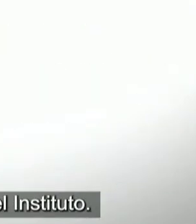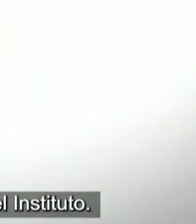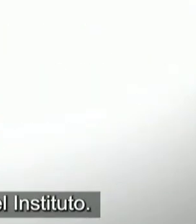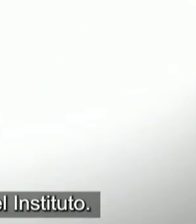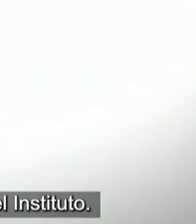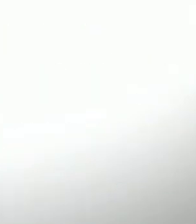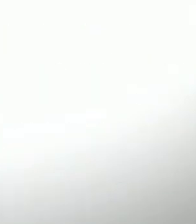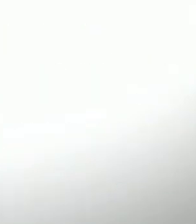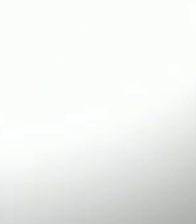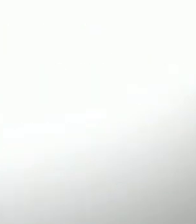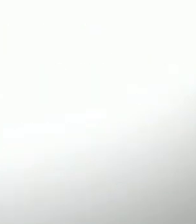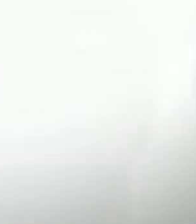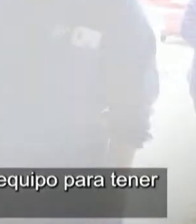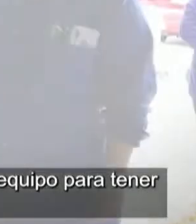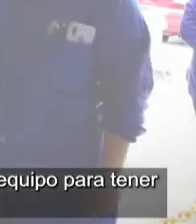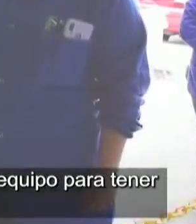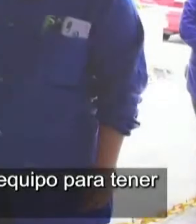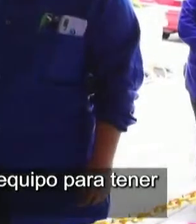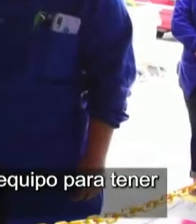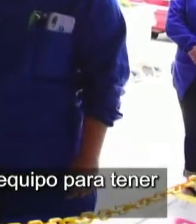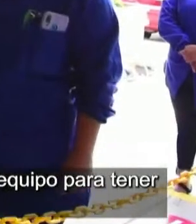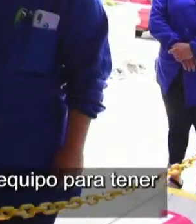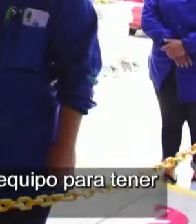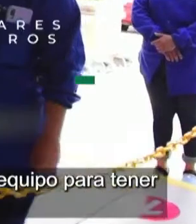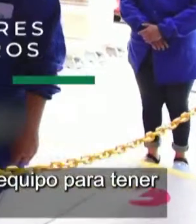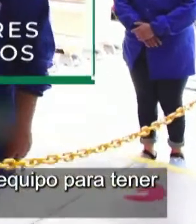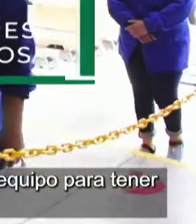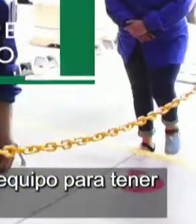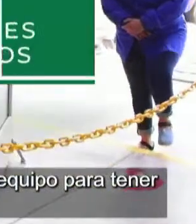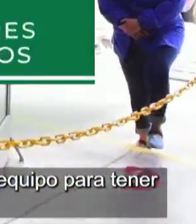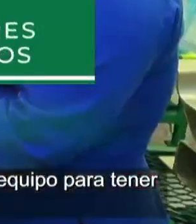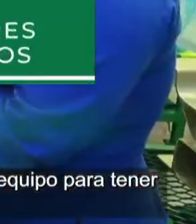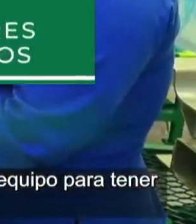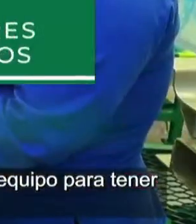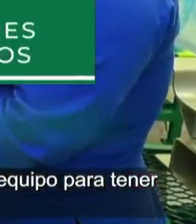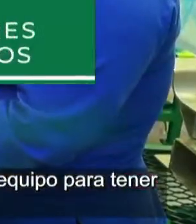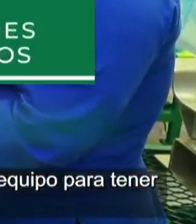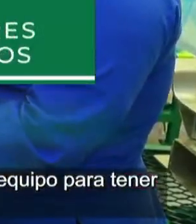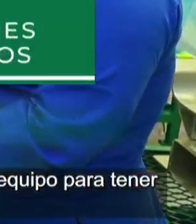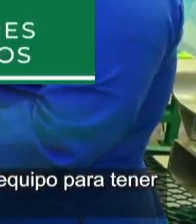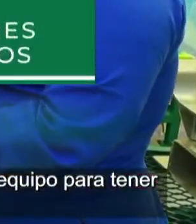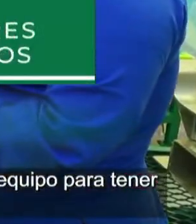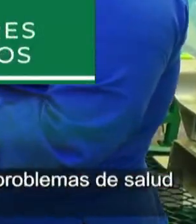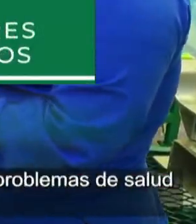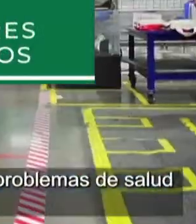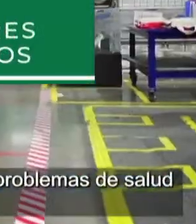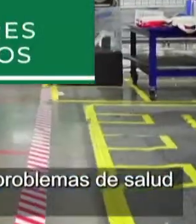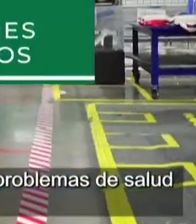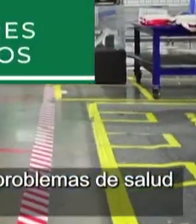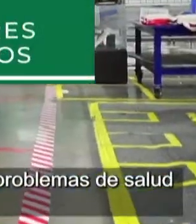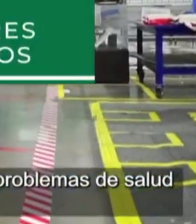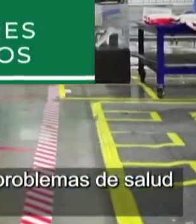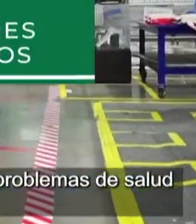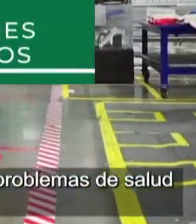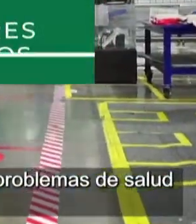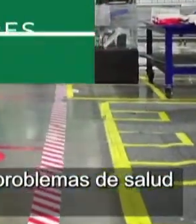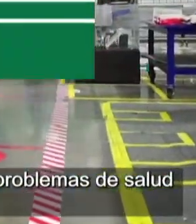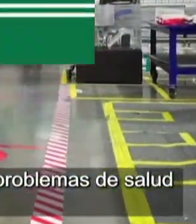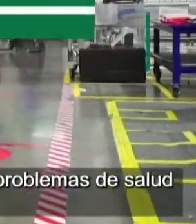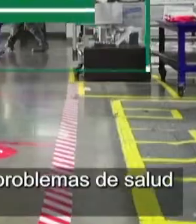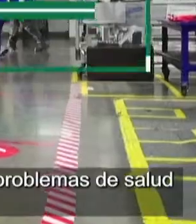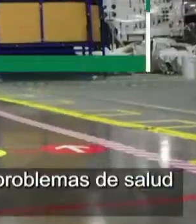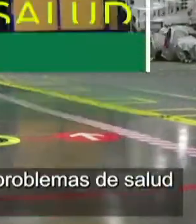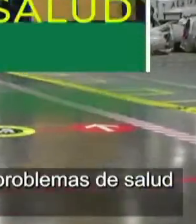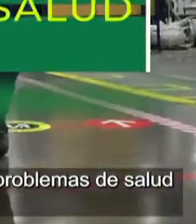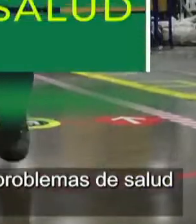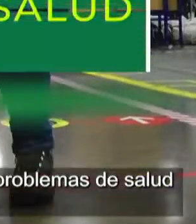y para el instituto. La pandemia nos enseñó que, si hacemos equipo para tener lugares de trabajo seguros y saludables,